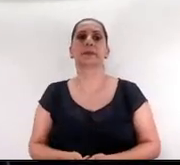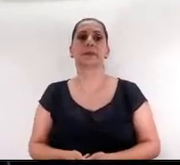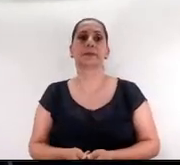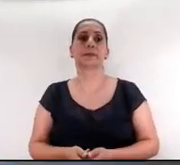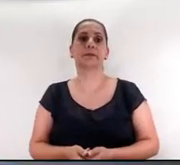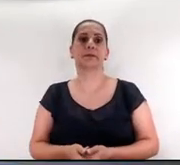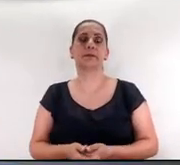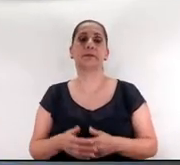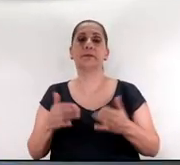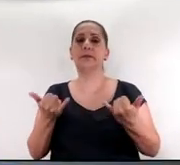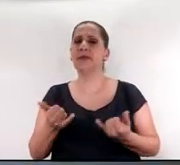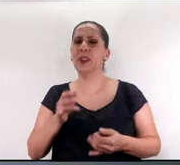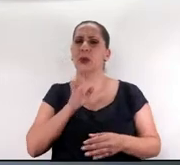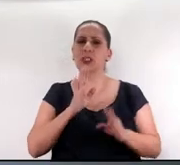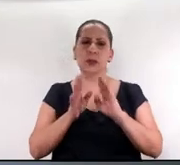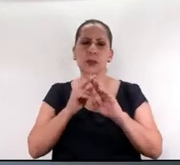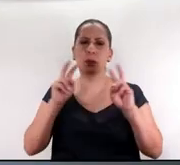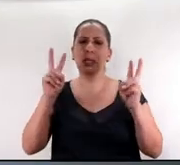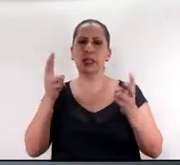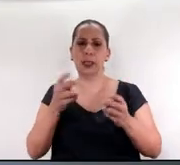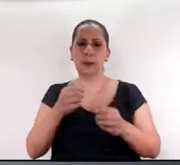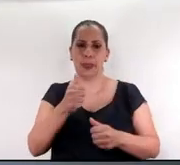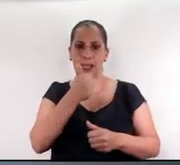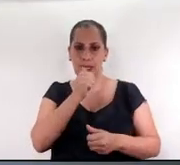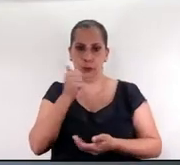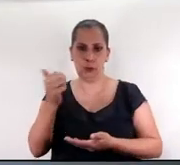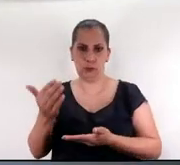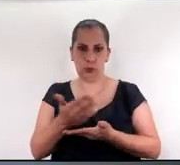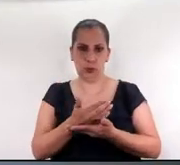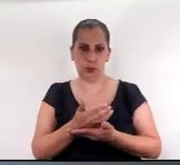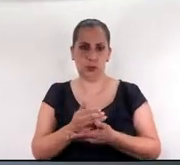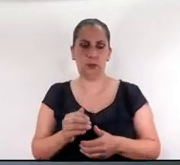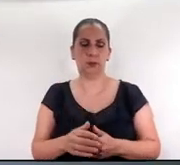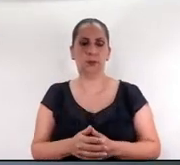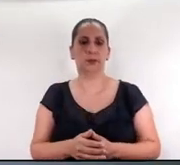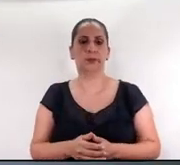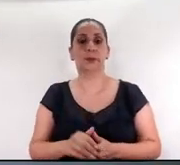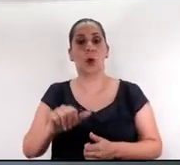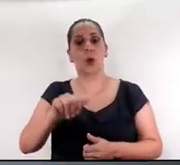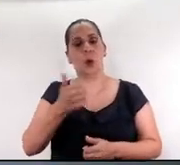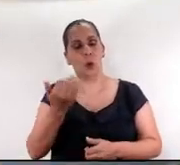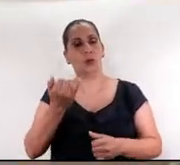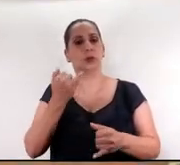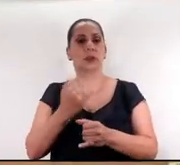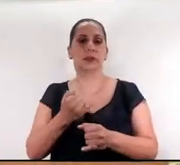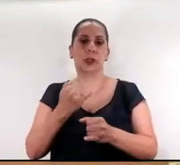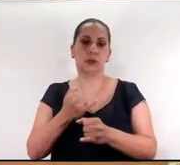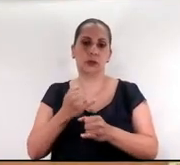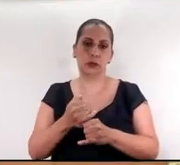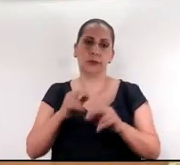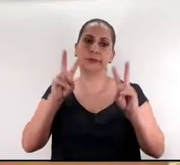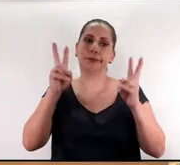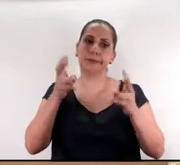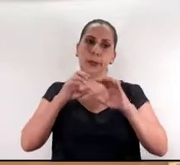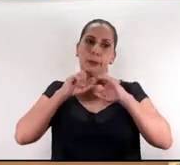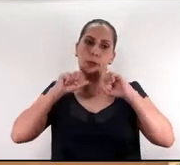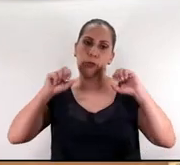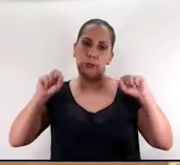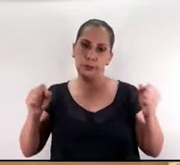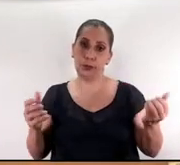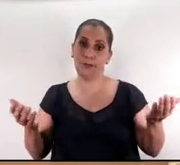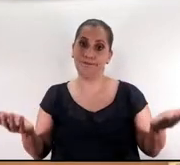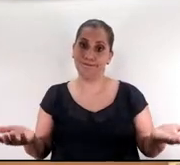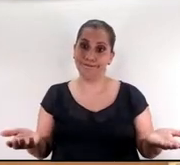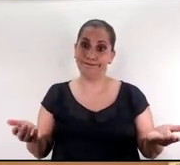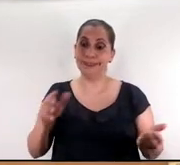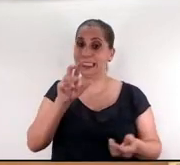Hablamos ahora del tema del recurso hídrico, u otra institución vinculada con temas de corrupción, don Rodolfo,